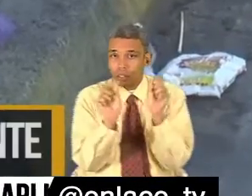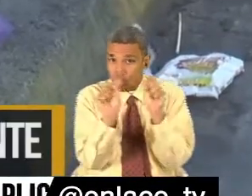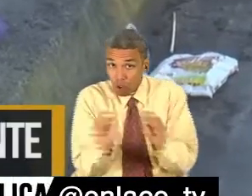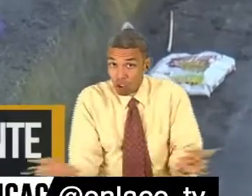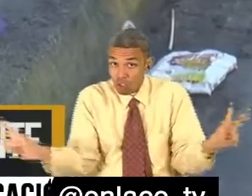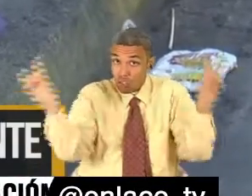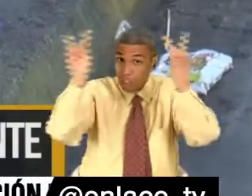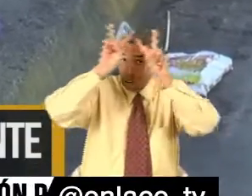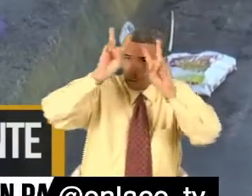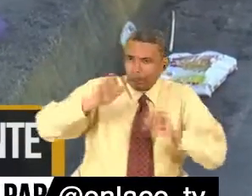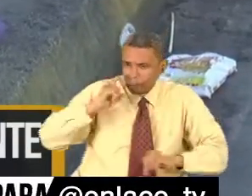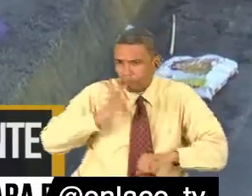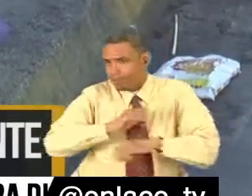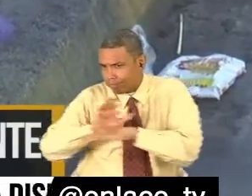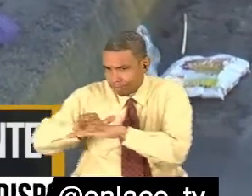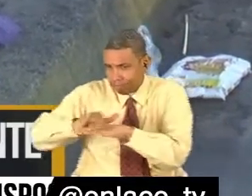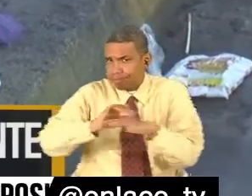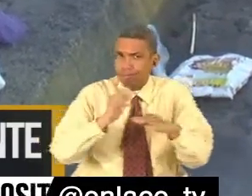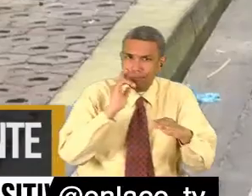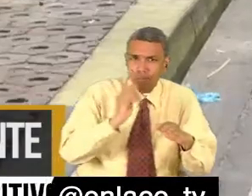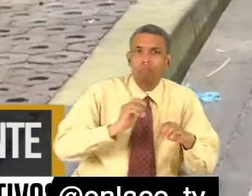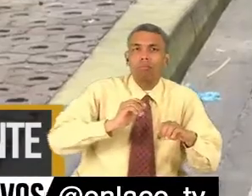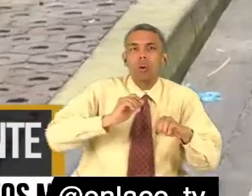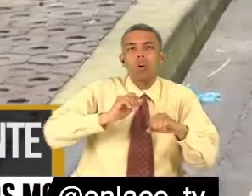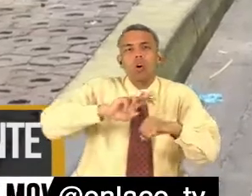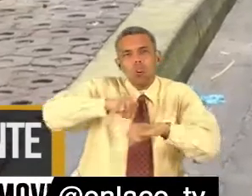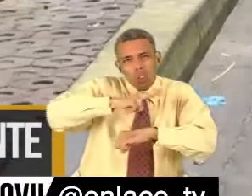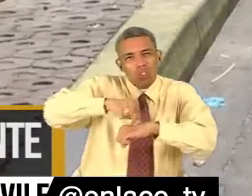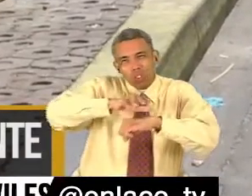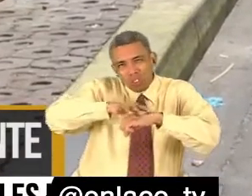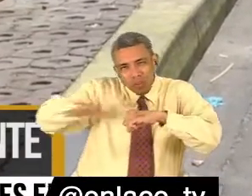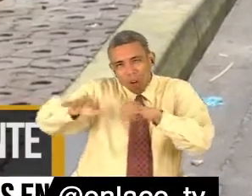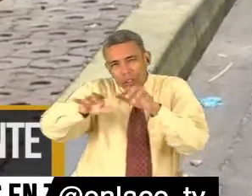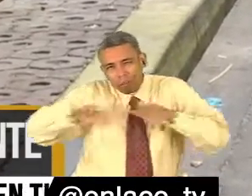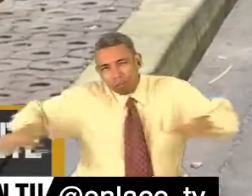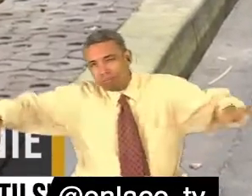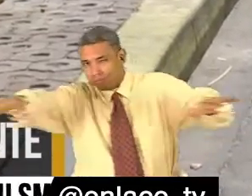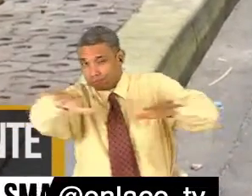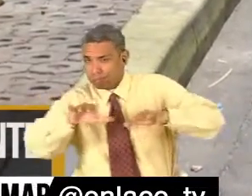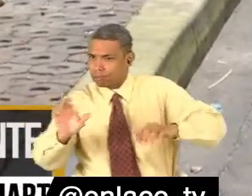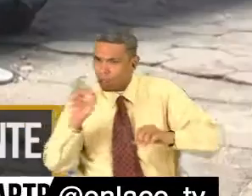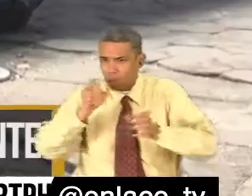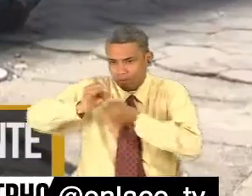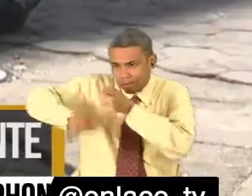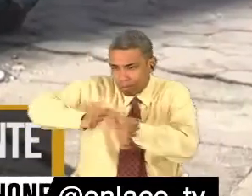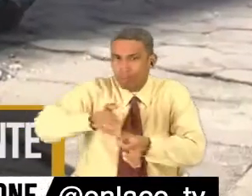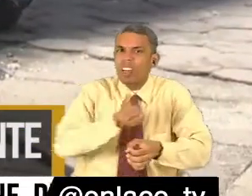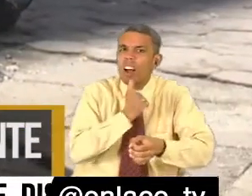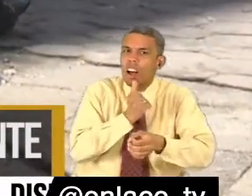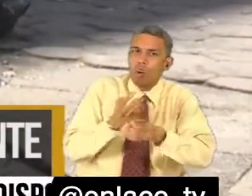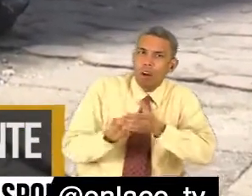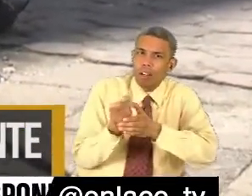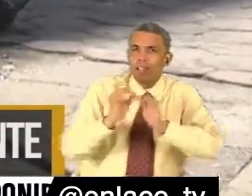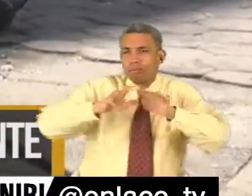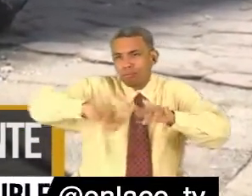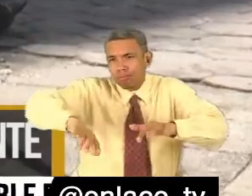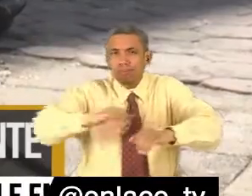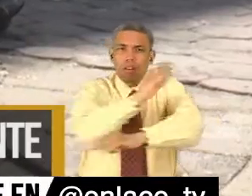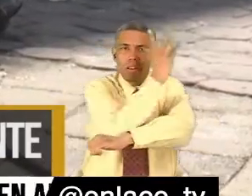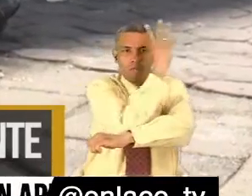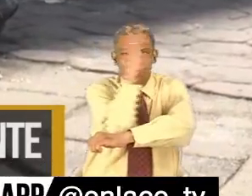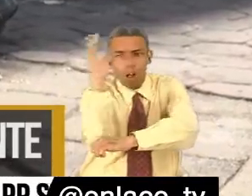el cuidado y preservación del medio ambiente y promover la atención y acción política al respecto. Sin embargo, hoy en torno a la celebración,